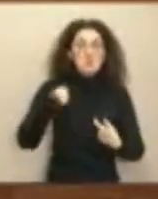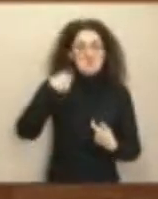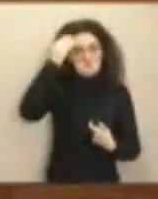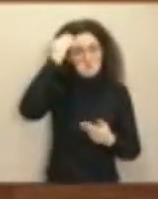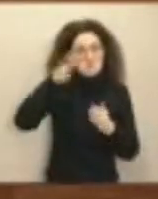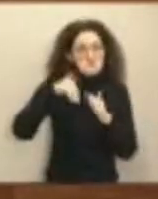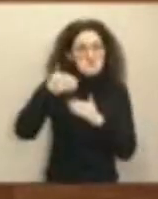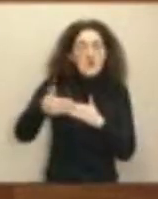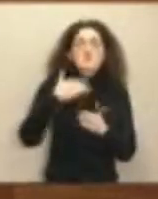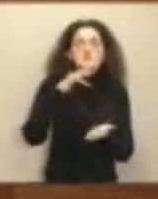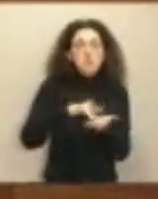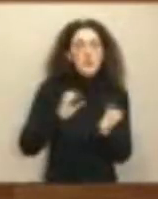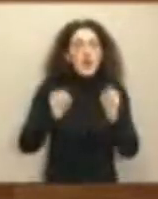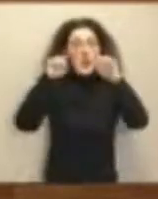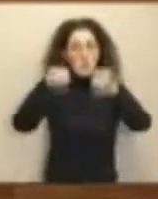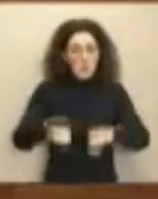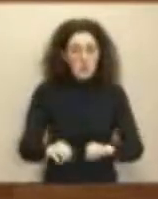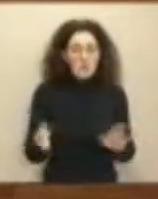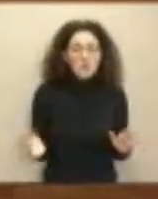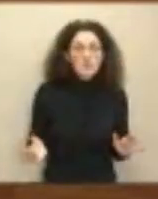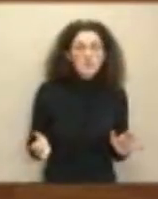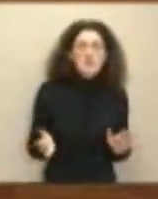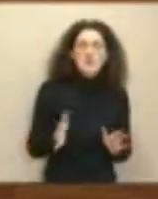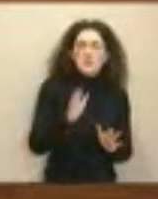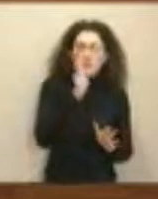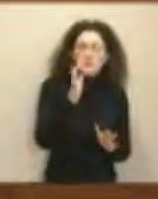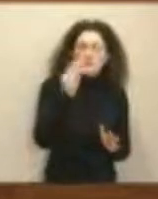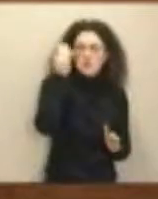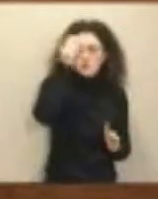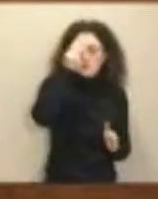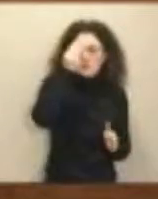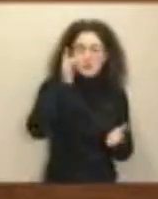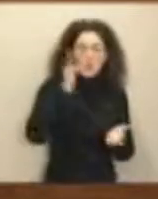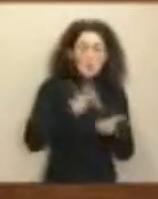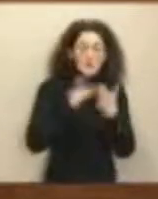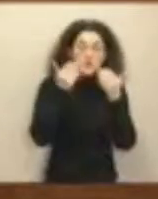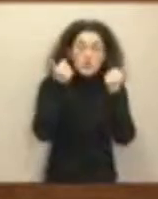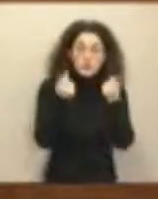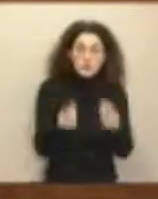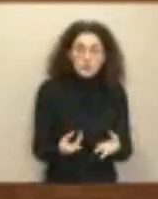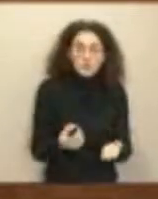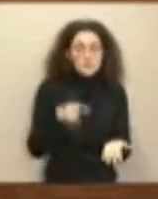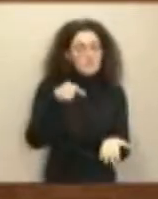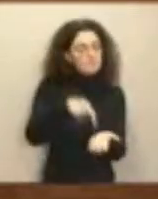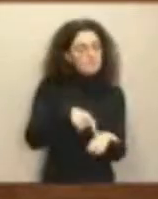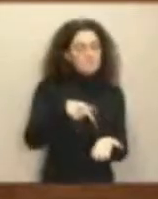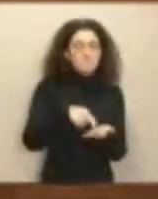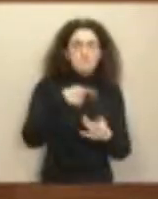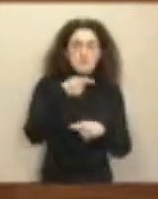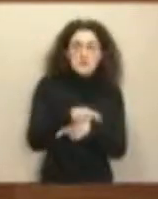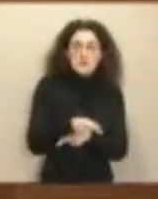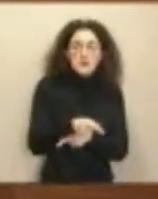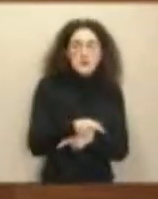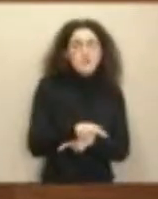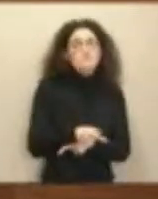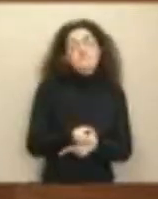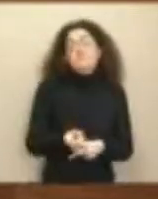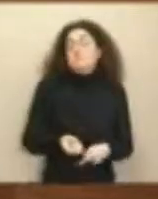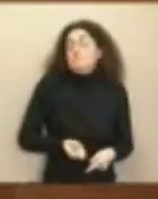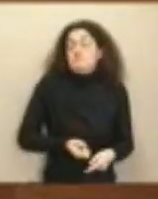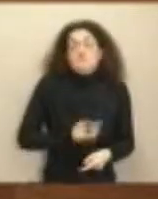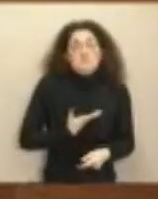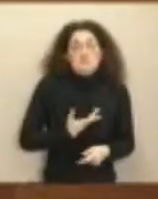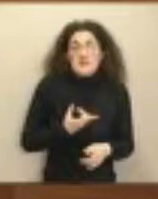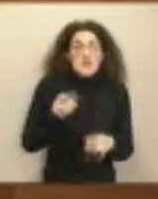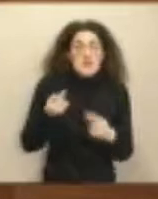a llegar a un acuerdo. Por tanto, yo creo que cuando los números lo exigen, la vocación se impone.